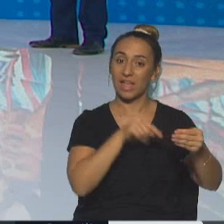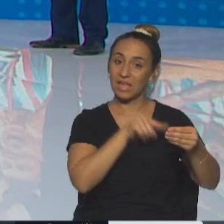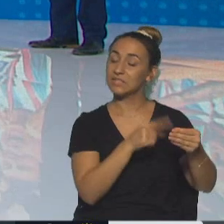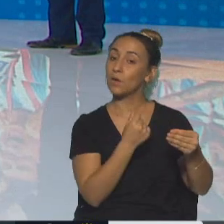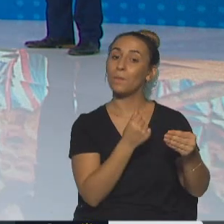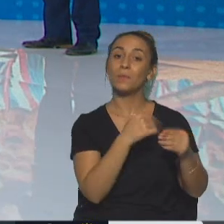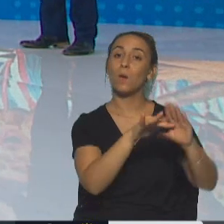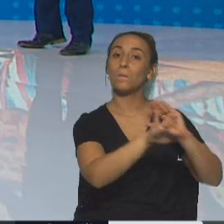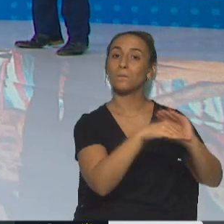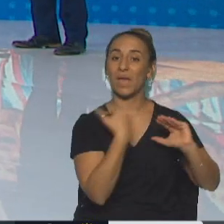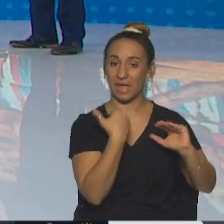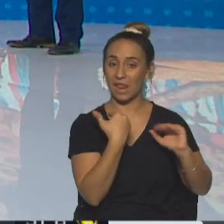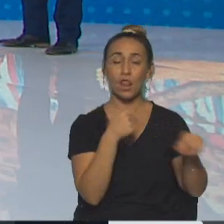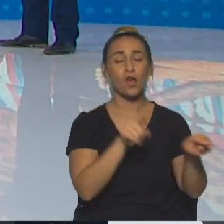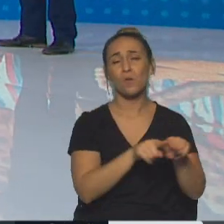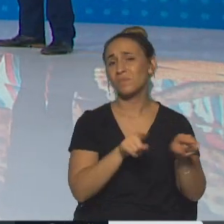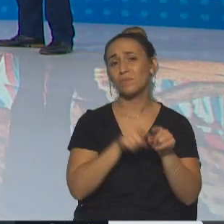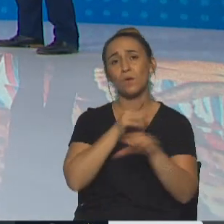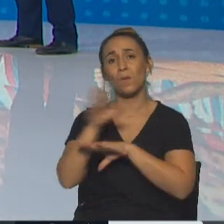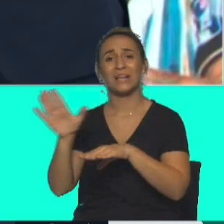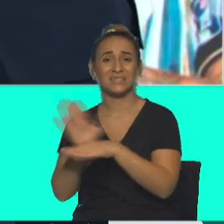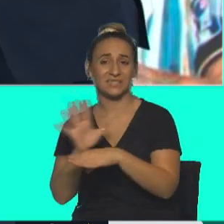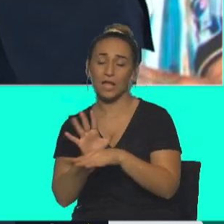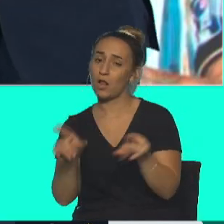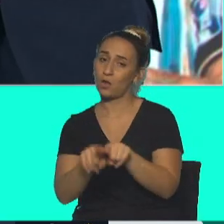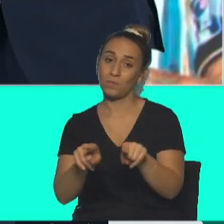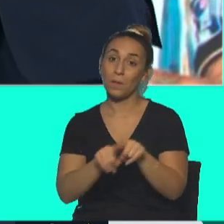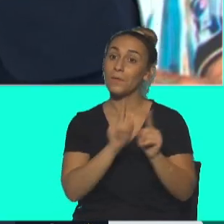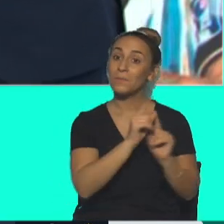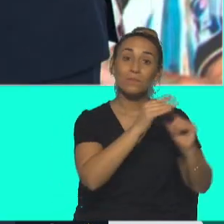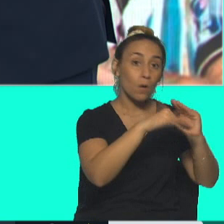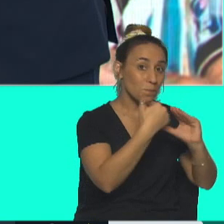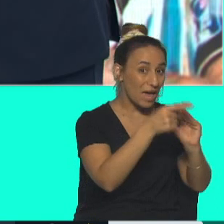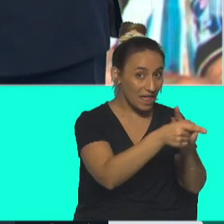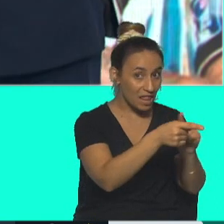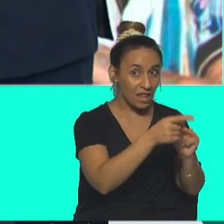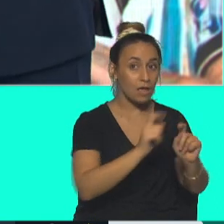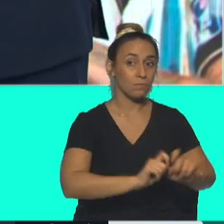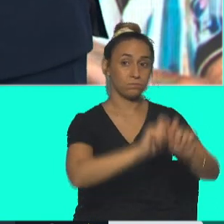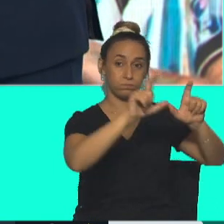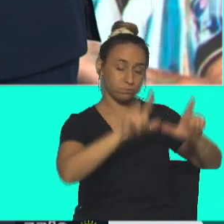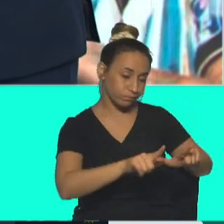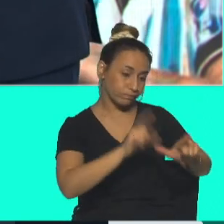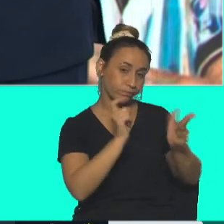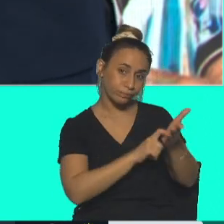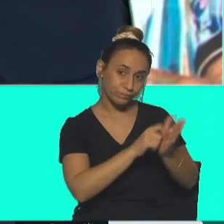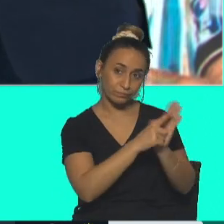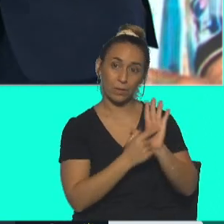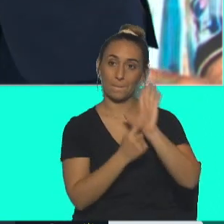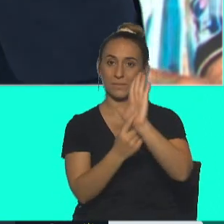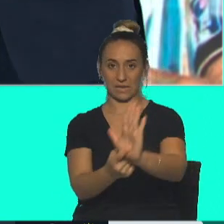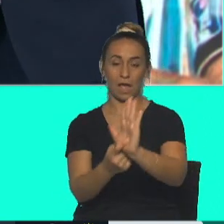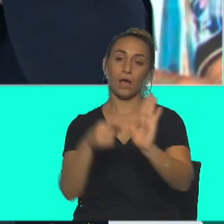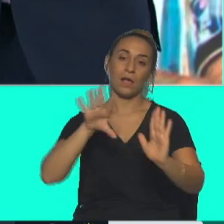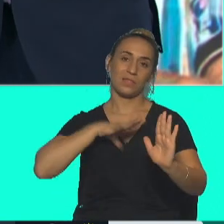genere como captura cuando vas de al pantalla. Cine. Exactamente. Bueno. Generado desde ese mismo mail. Tenés que abrir el mail y mostrarle que este es el código de QR. Por las